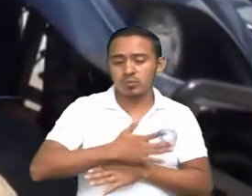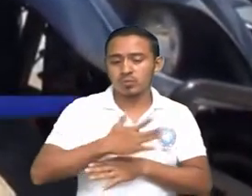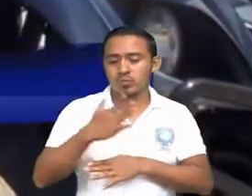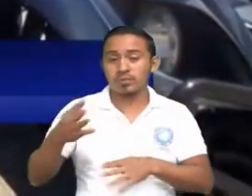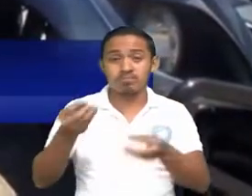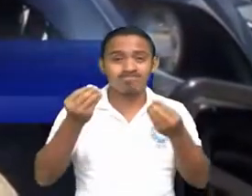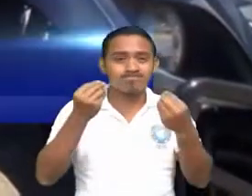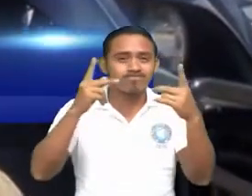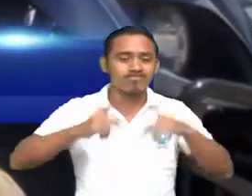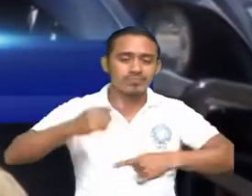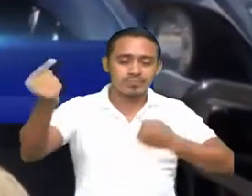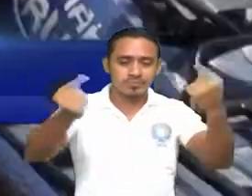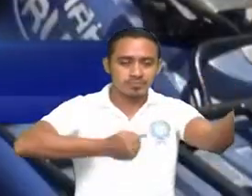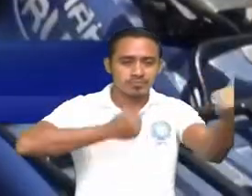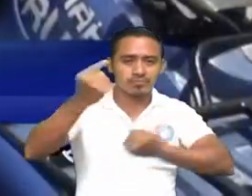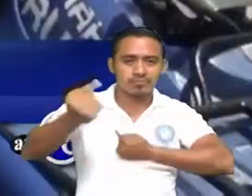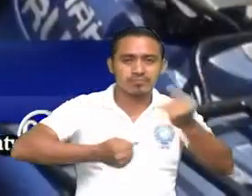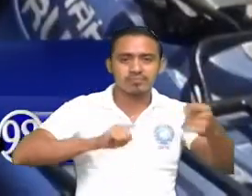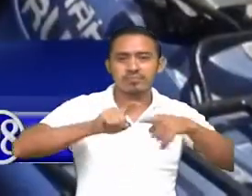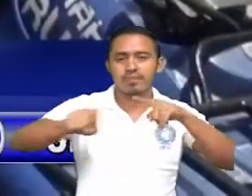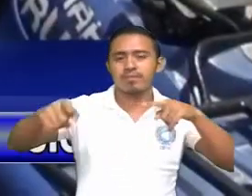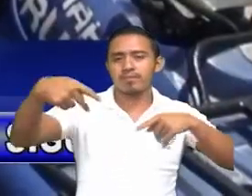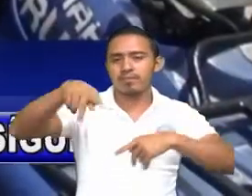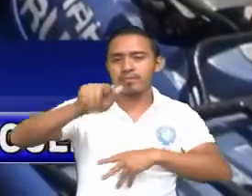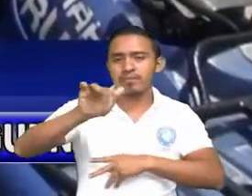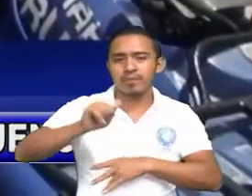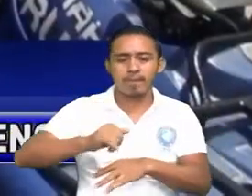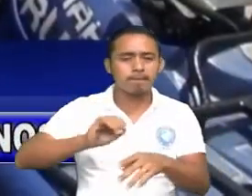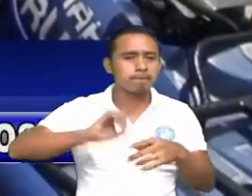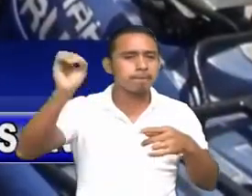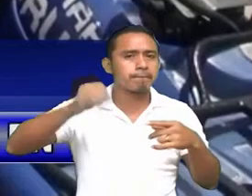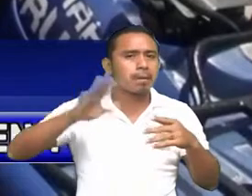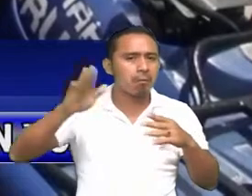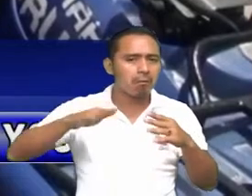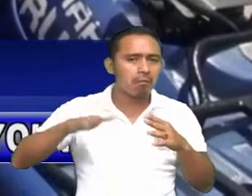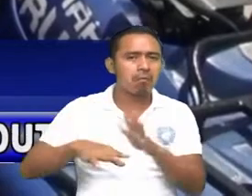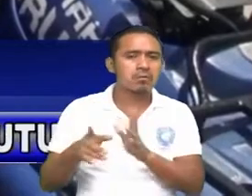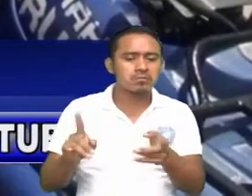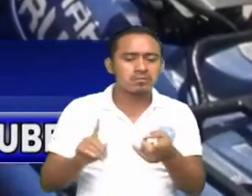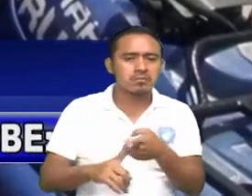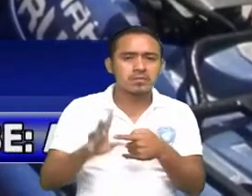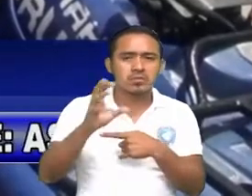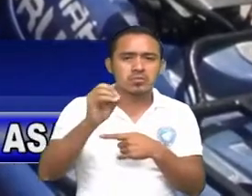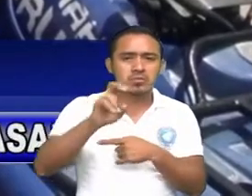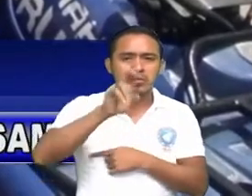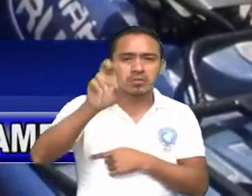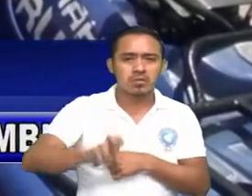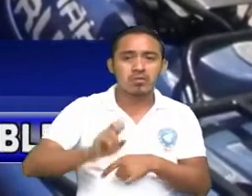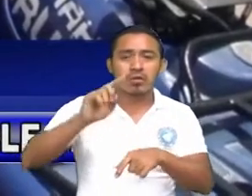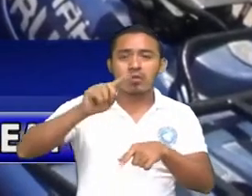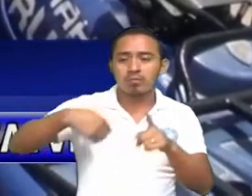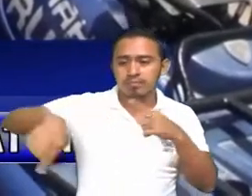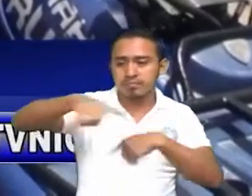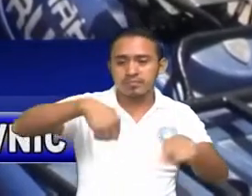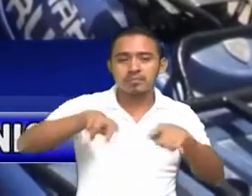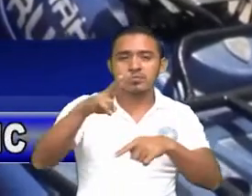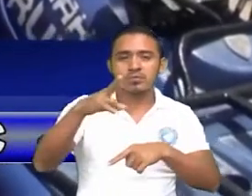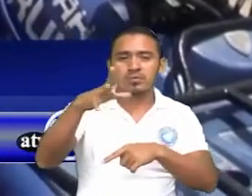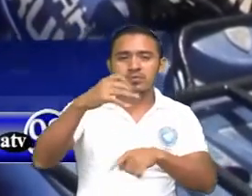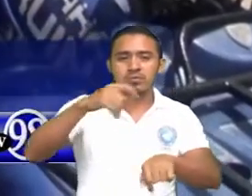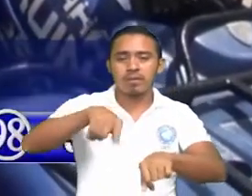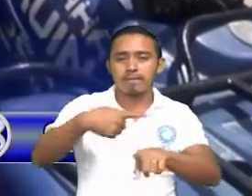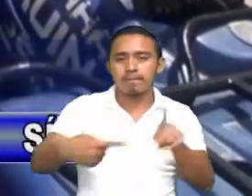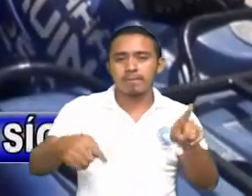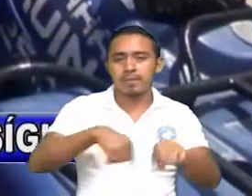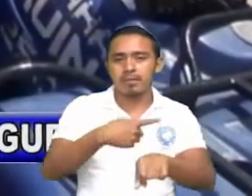mucha gente, porque estamos en el mes de la patria y de verdad que tenemos unos precios espectaculares. Tenemos precios de 50 córdobas la vuelta, 250 la media hora,